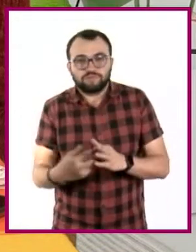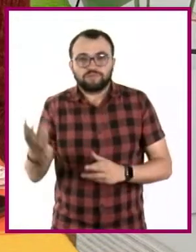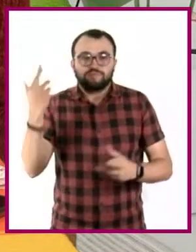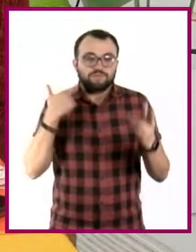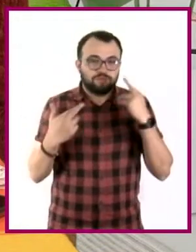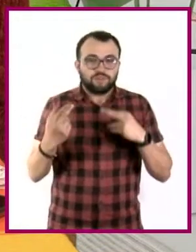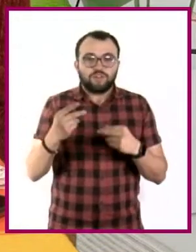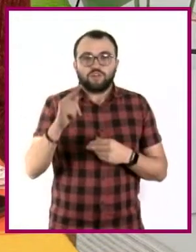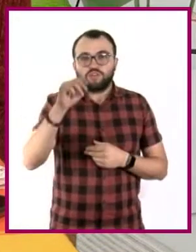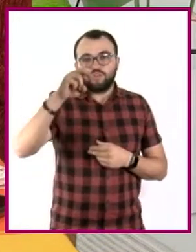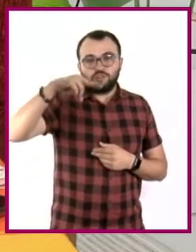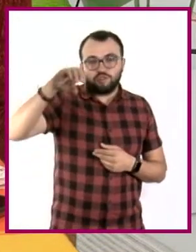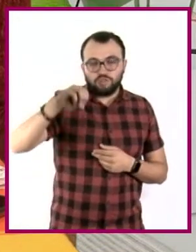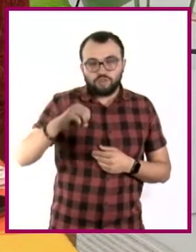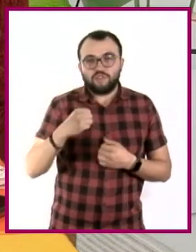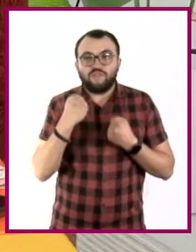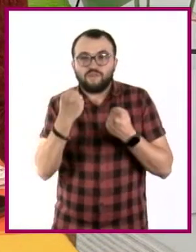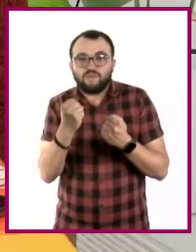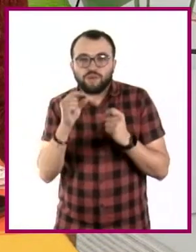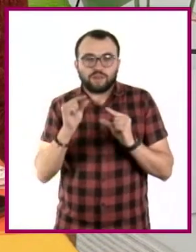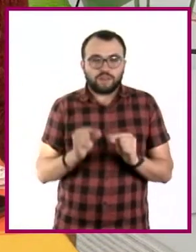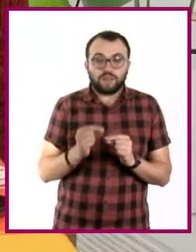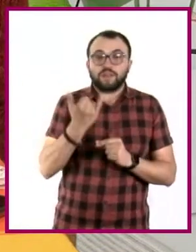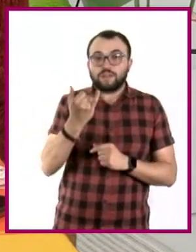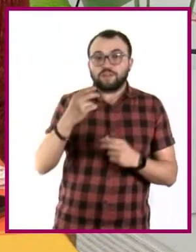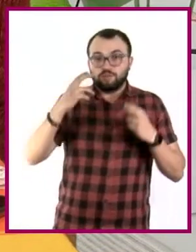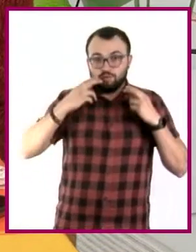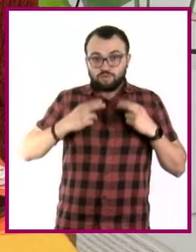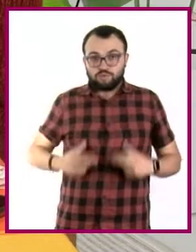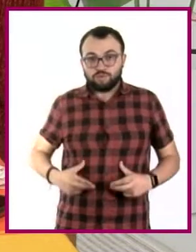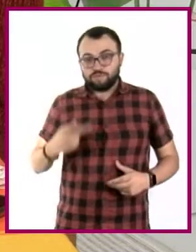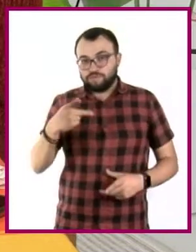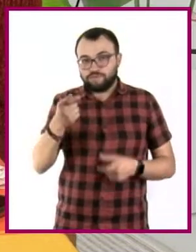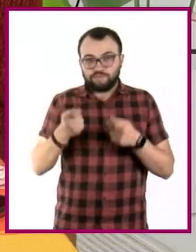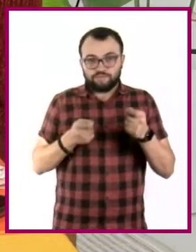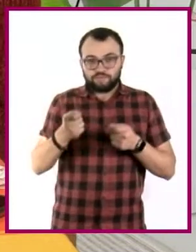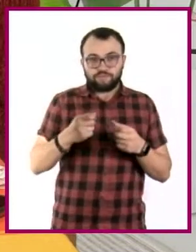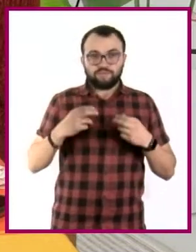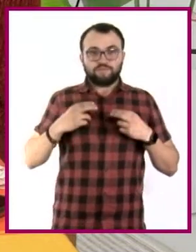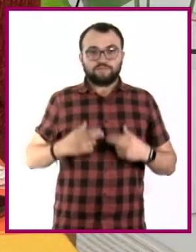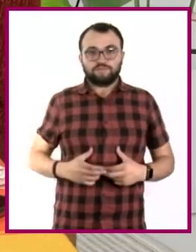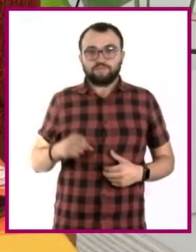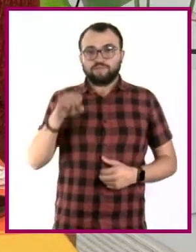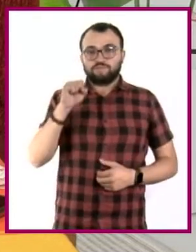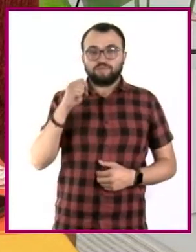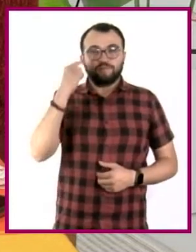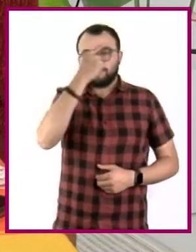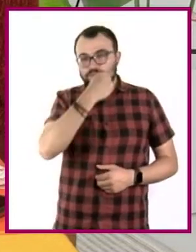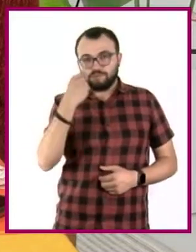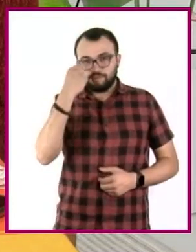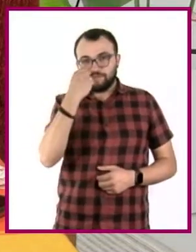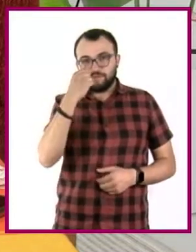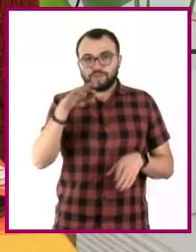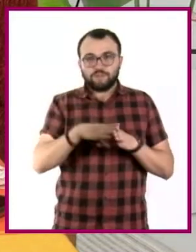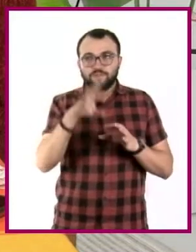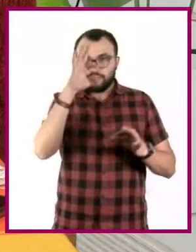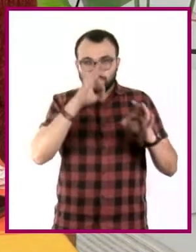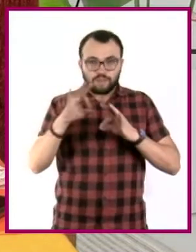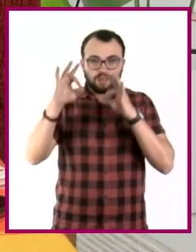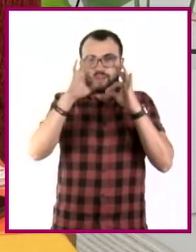resonancia, tono, etc. Y el lenguaje corporal con sus gestos, posturas, movimiento de los ojos, respiración,